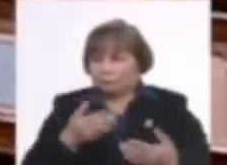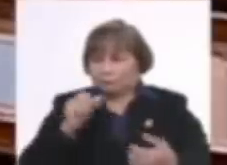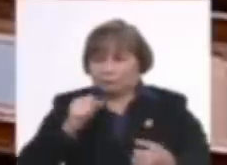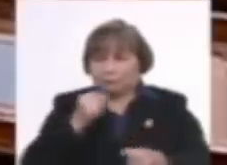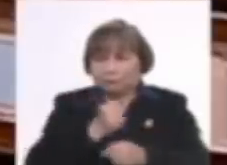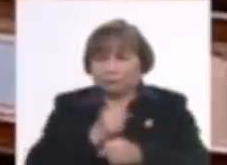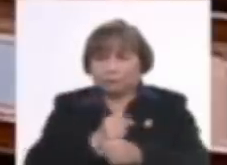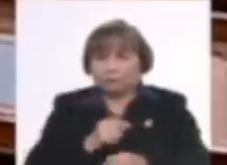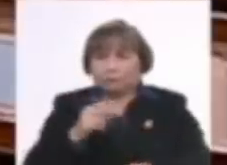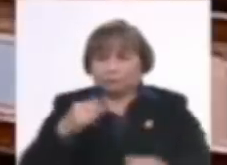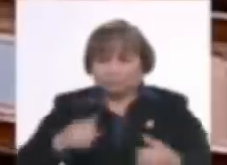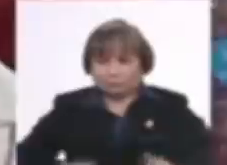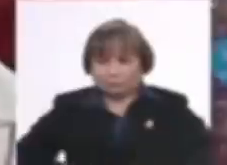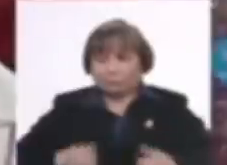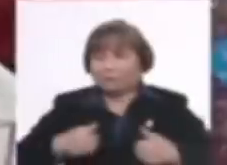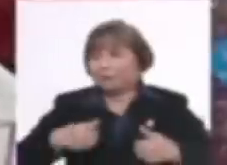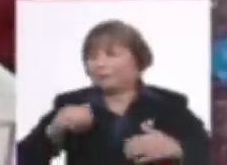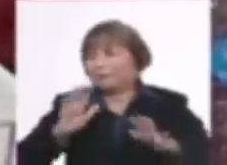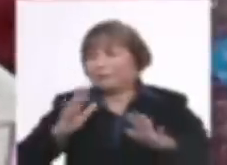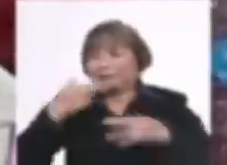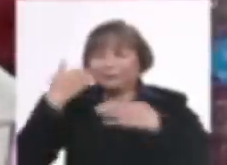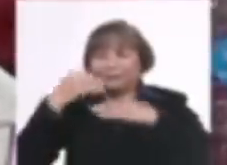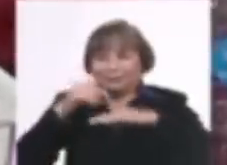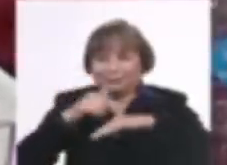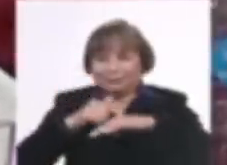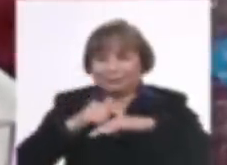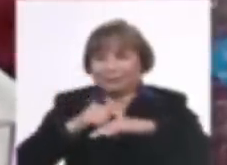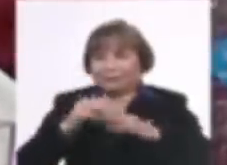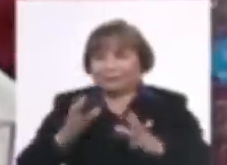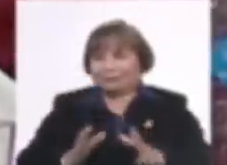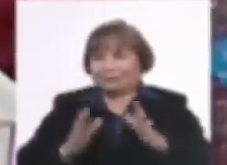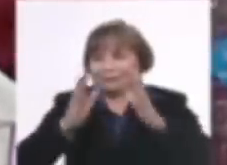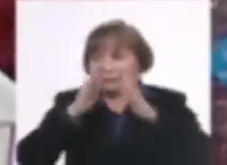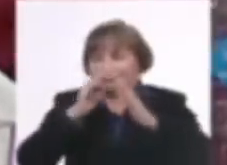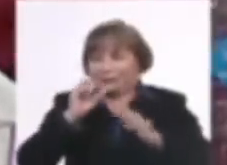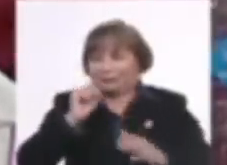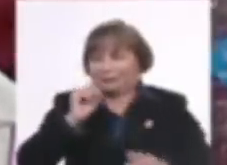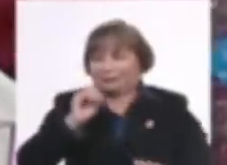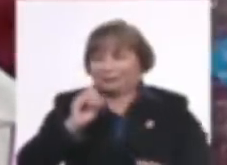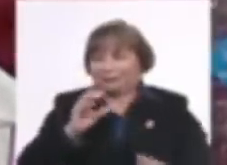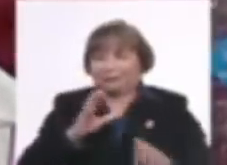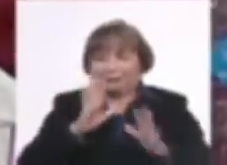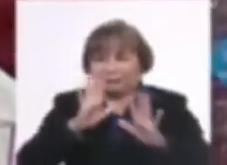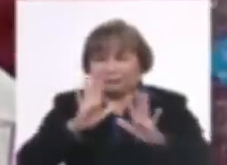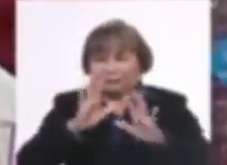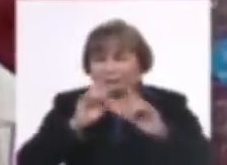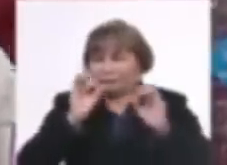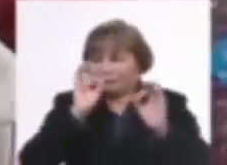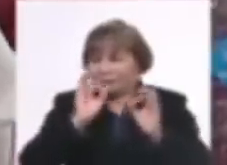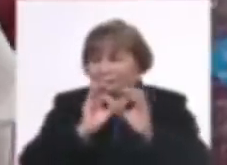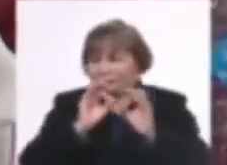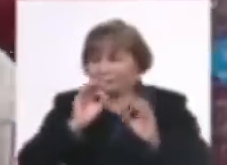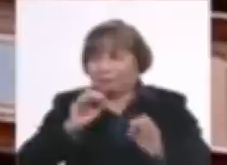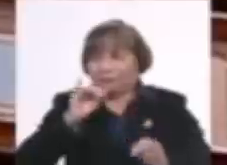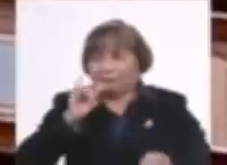dice que trabaja. Yo vivo temporalmente en residencia. Concreto. Mi pregunta es concreta. ¿La señorita Susy Díaz